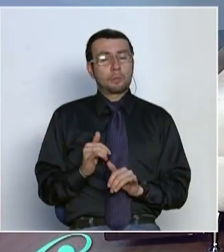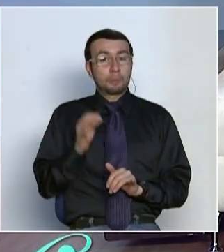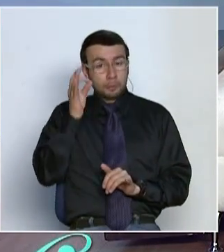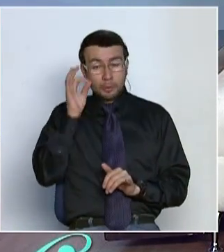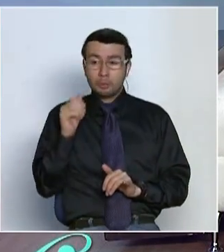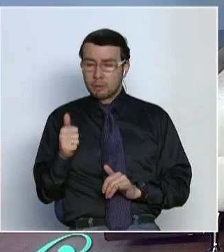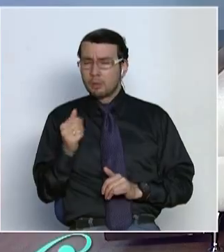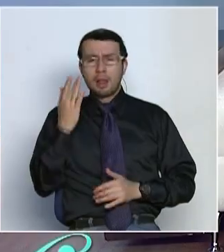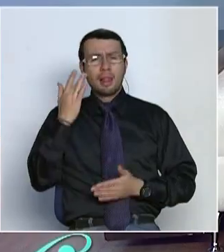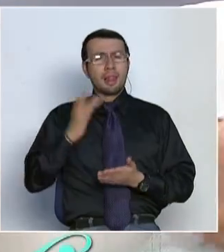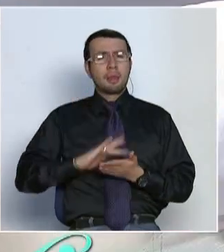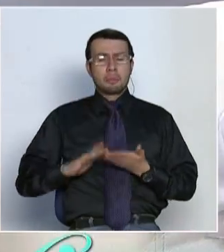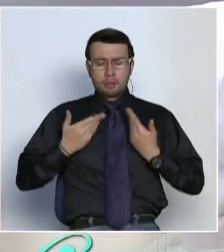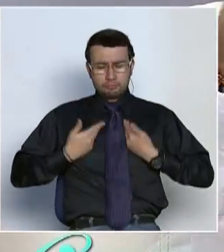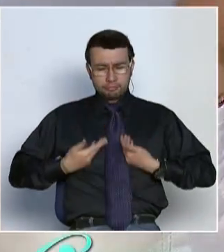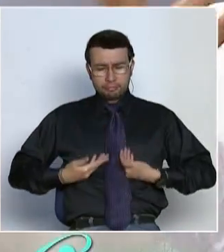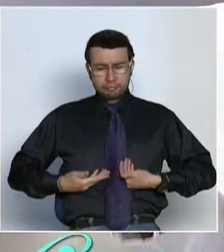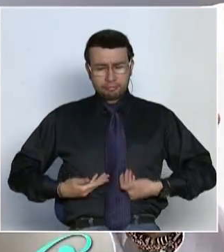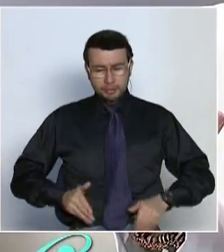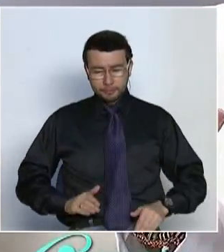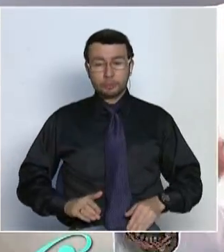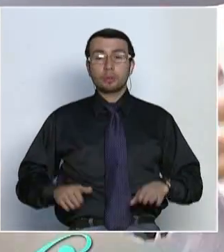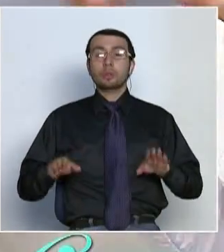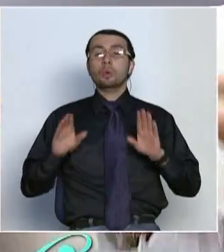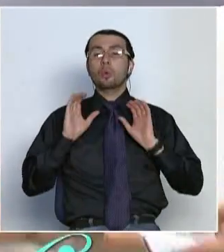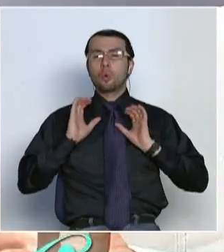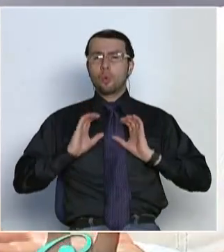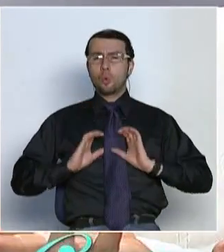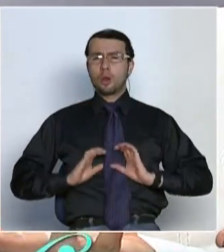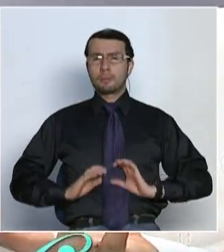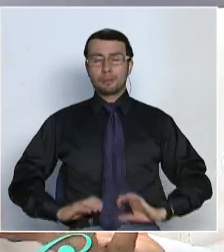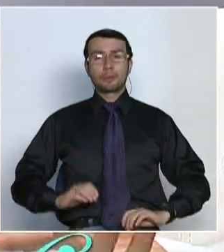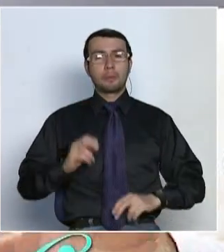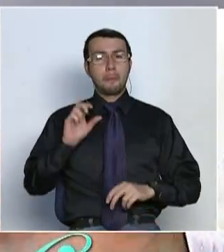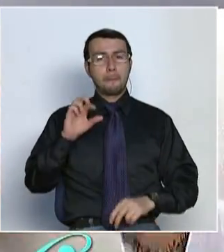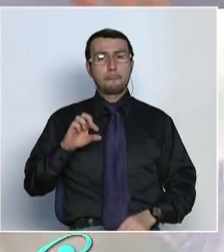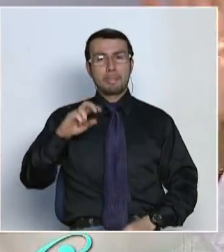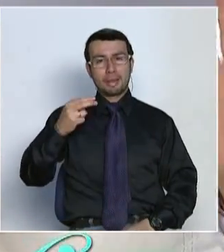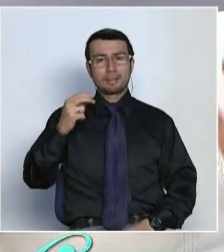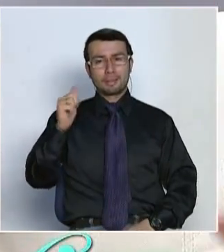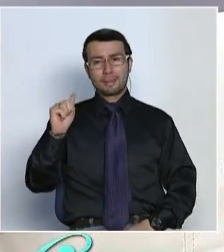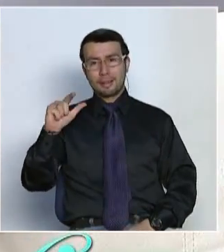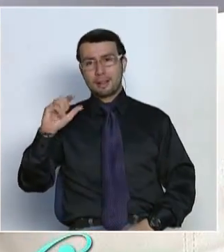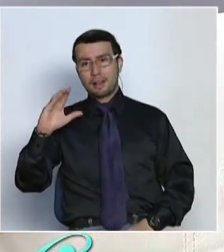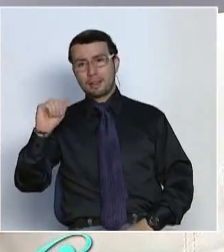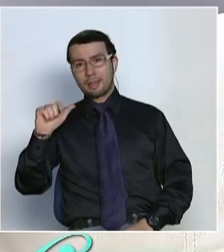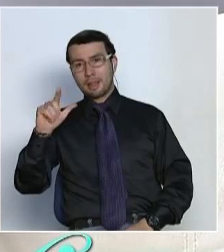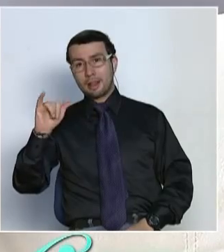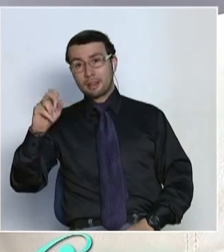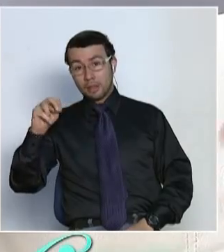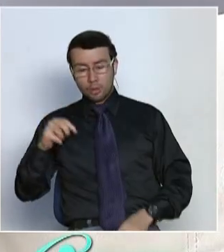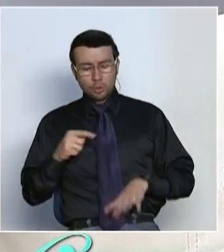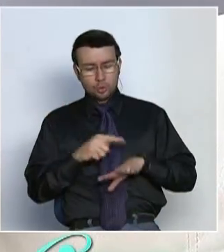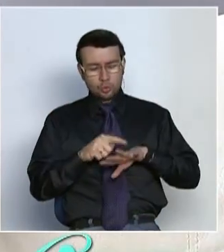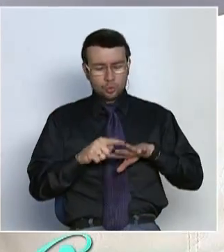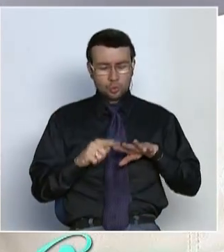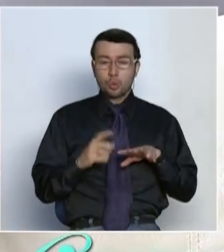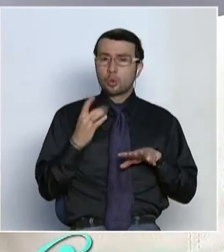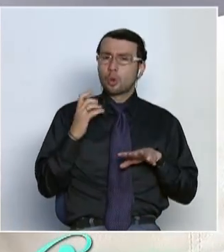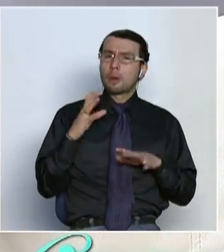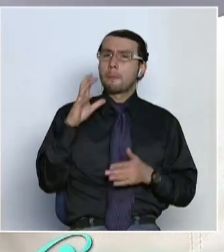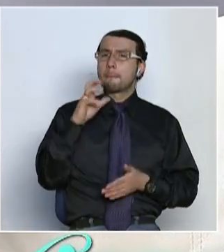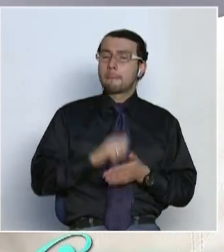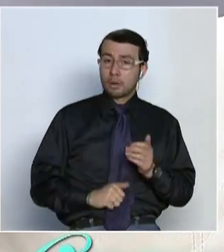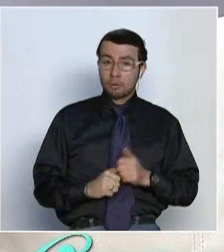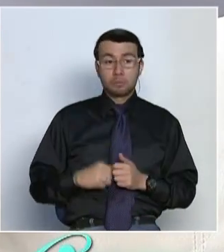una buena desintoxicación, su cuerpo se alcaliniza. Y si está alcalino, el dolor disminuye. Y yo no he hablado todavía de